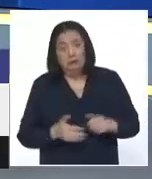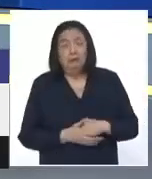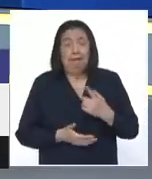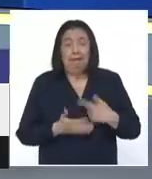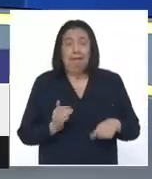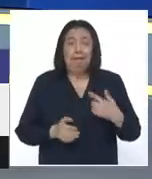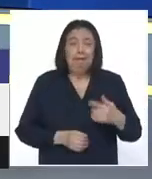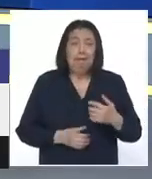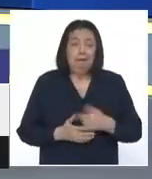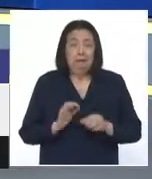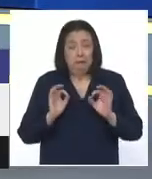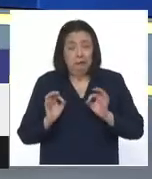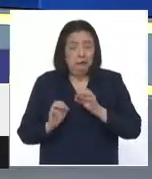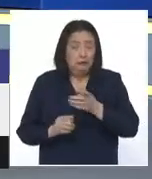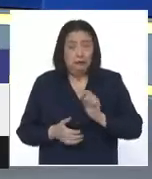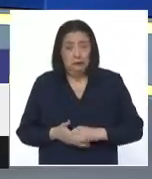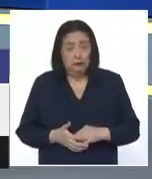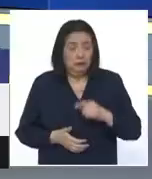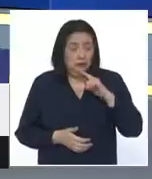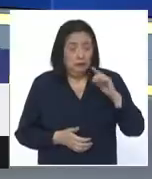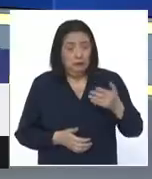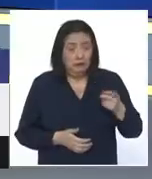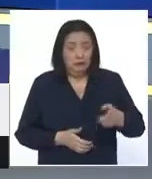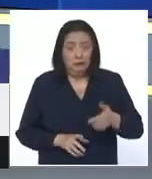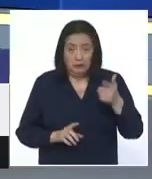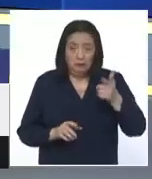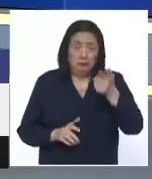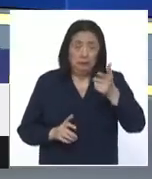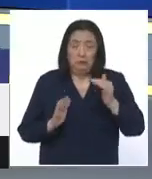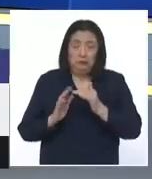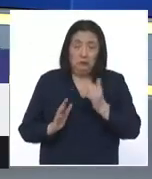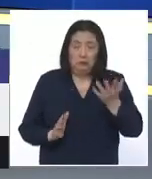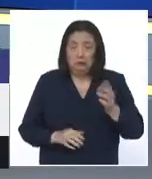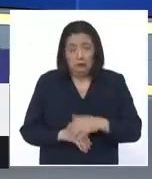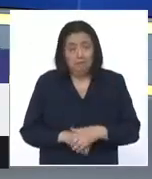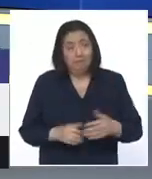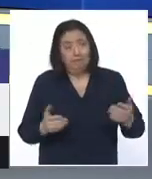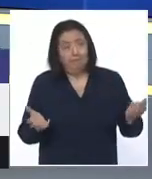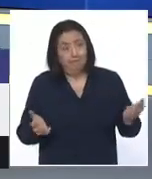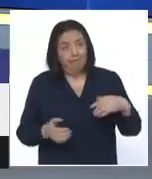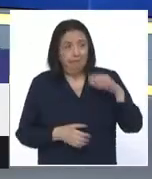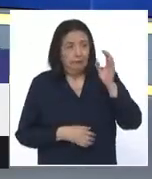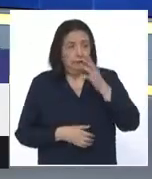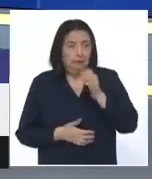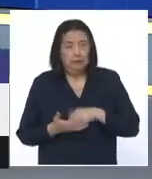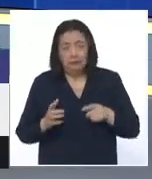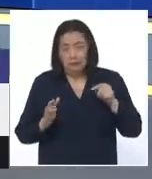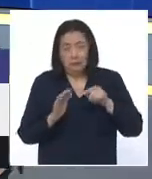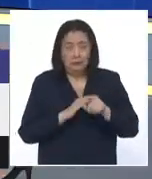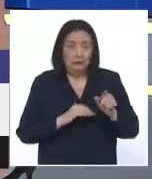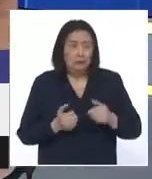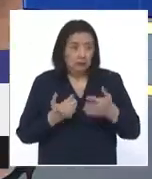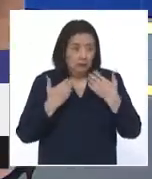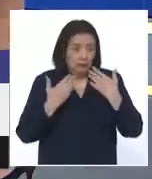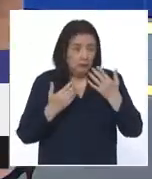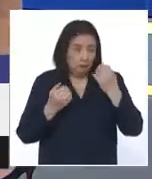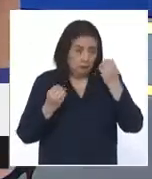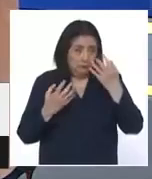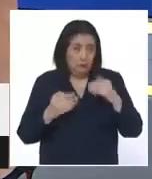qué estarán expuestos si a esa señora ya le han baleado la puerta de su casa buscando matarla?